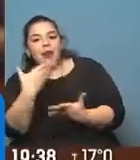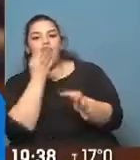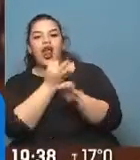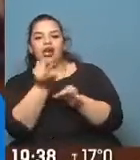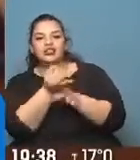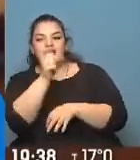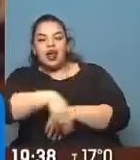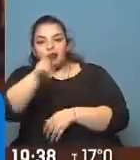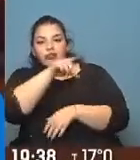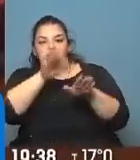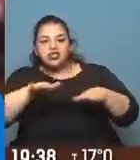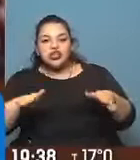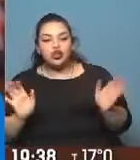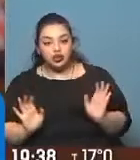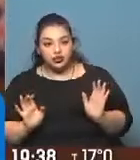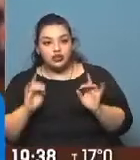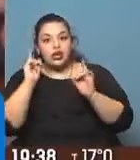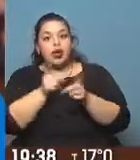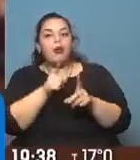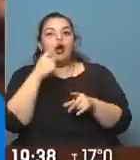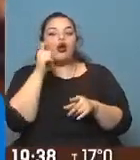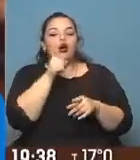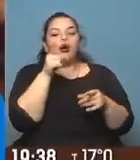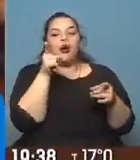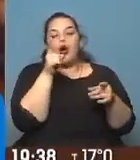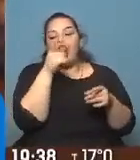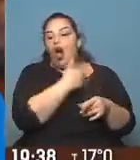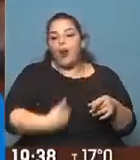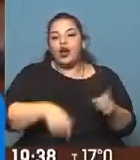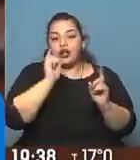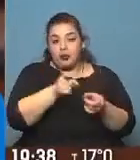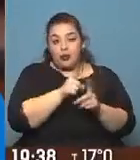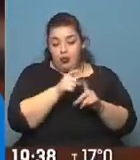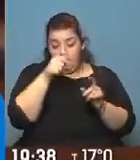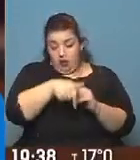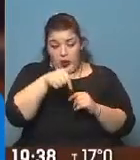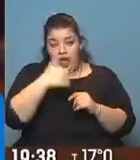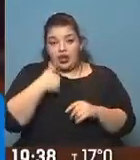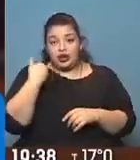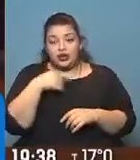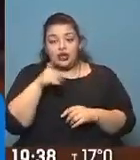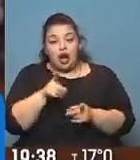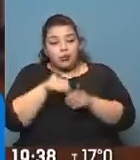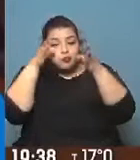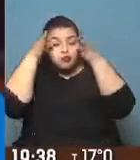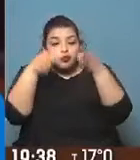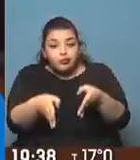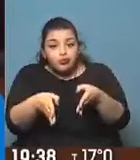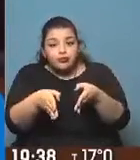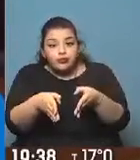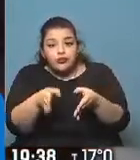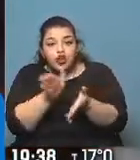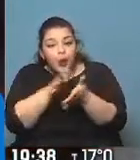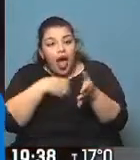el objetivo de una política de gobierno y de una política de estado de un presidente de la república está puesto en los